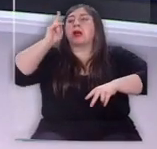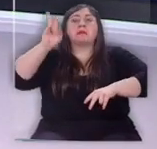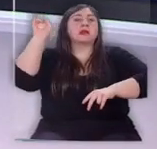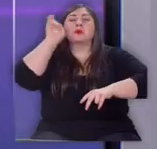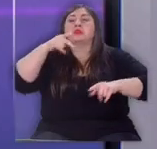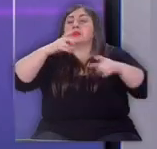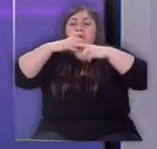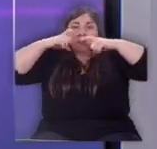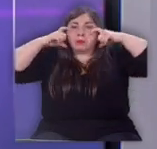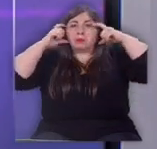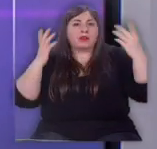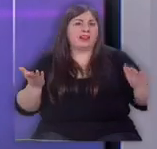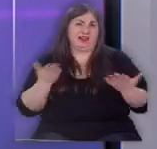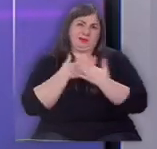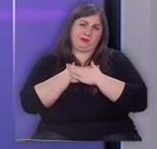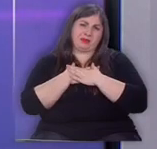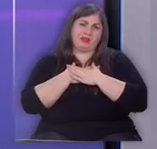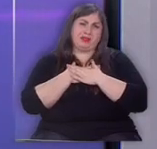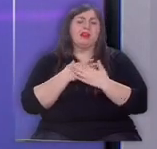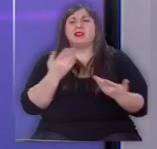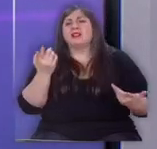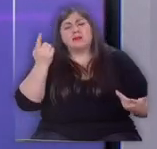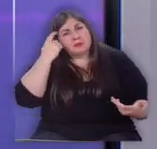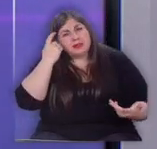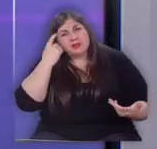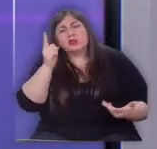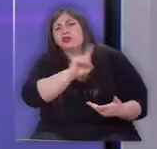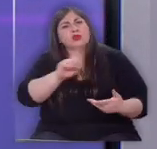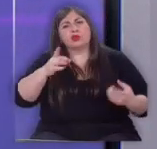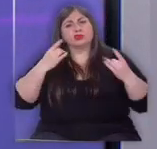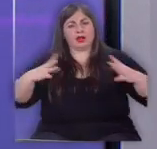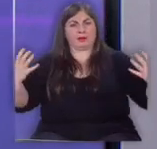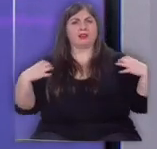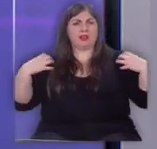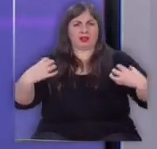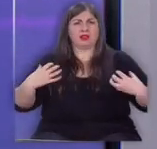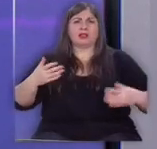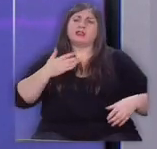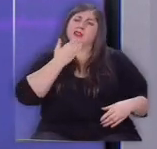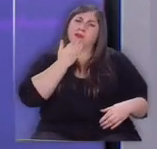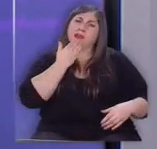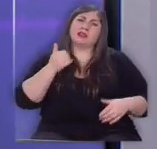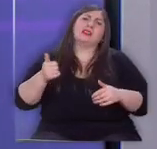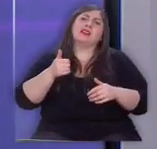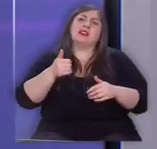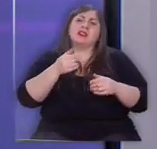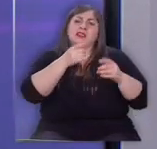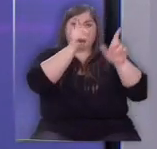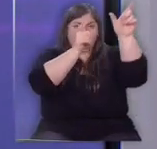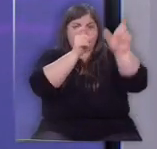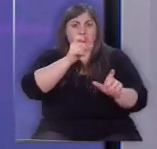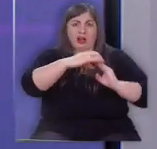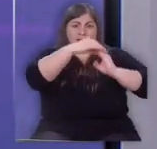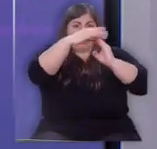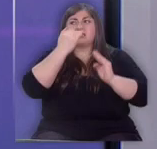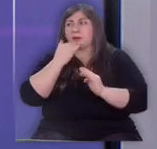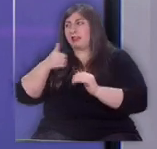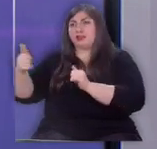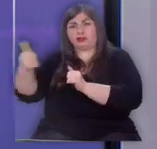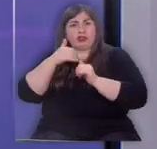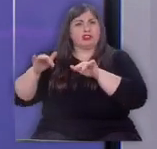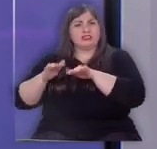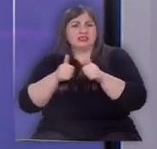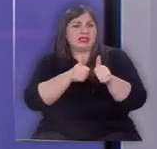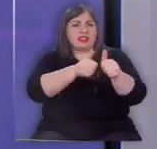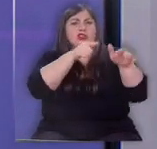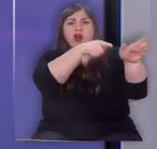tipo de mascarilla, y a mí me parece no solo una irresponsabilidad de este pastor, sino de todos los que asisten a este lugar en la comuna de